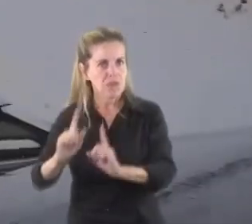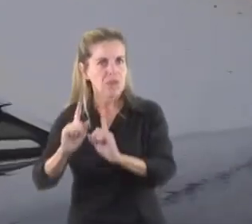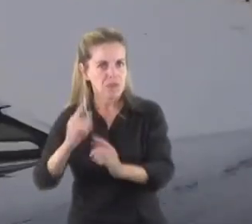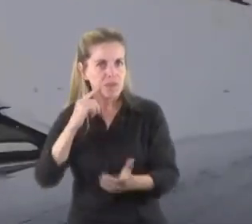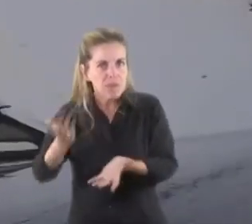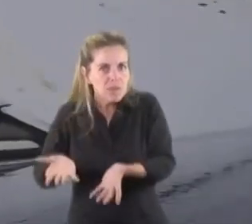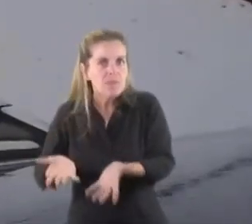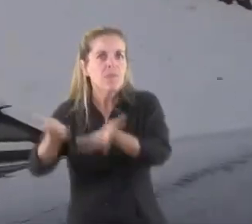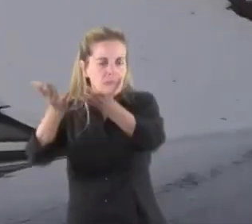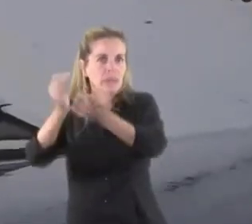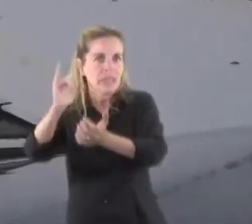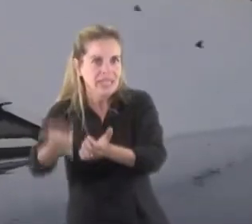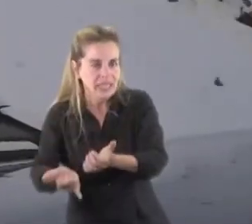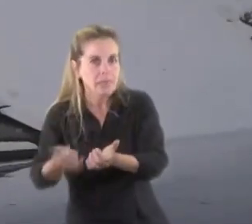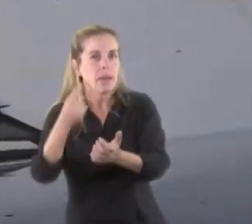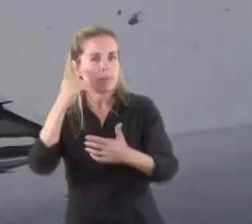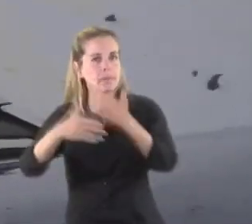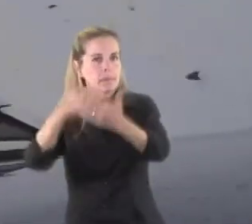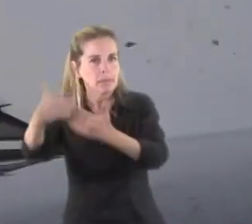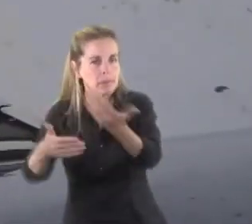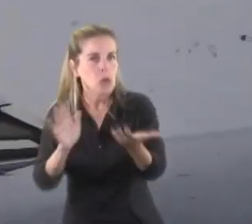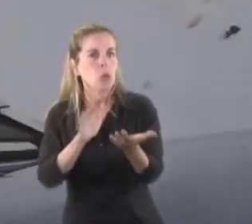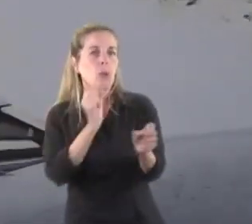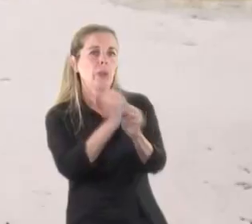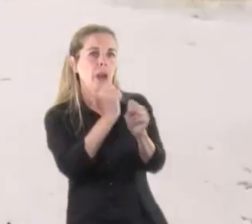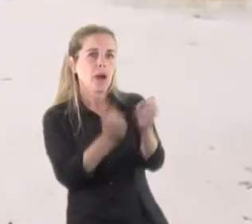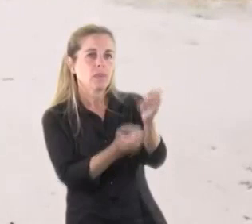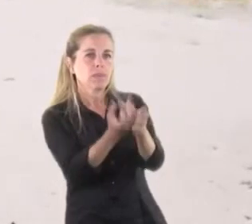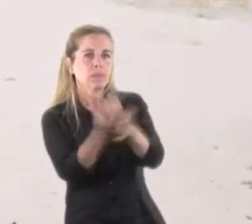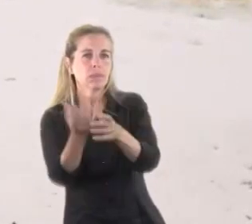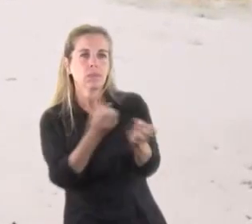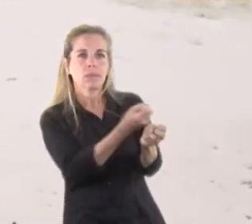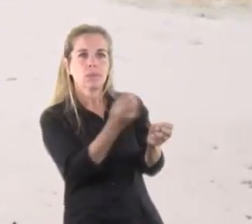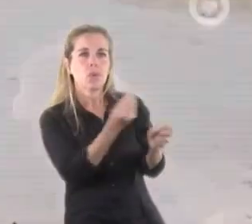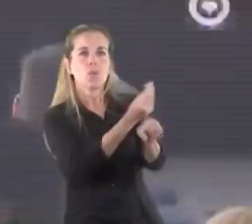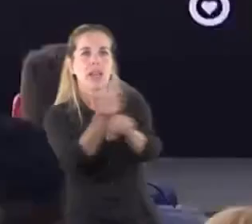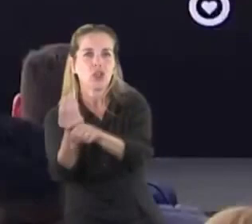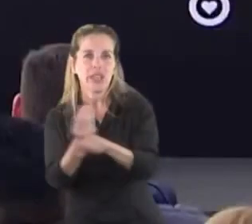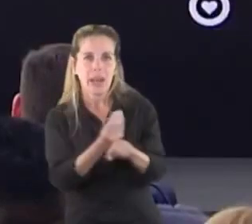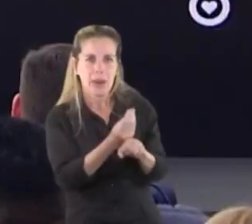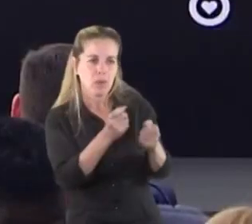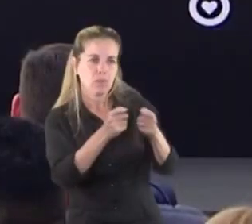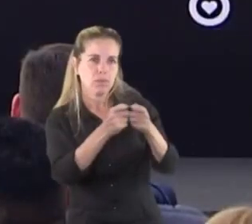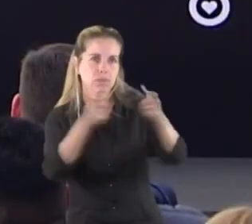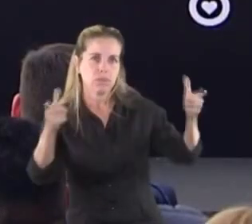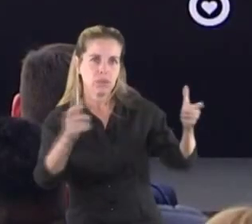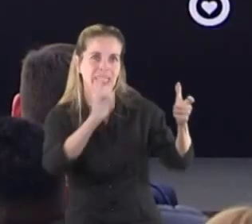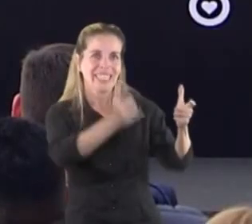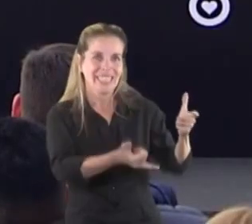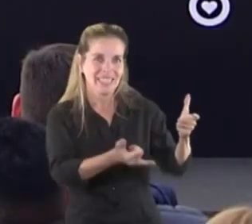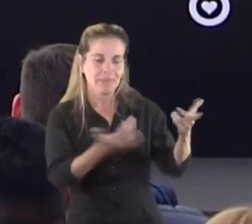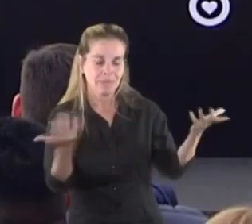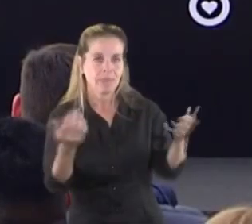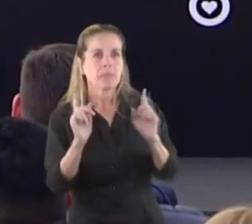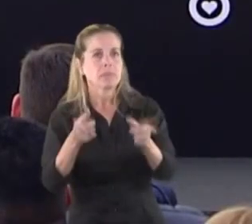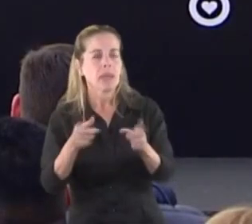nos permita seguir con esos datos de crecimiento del empleo que Agustín marcaba recién, que nos permita